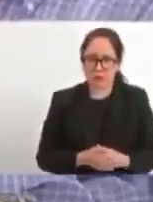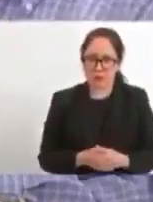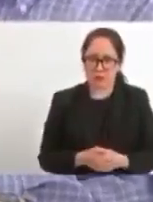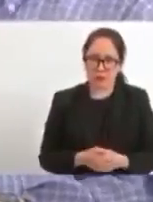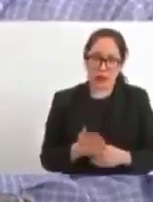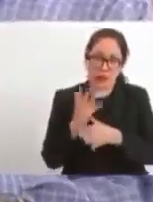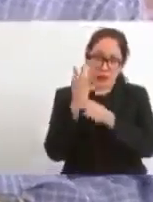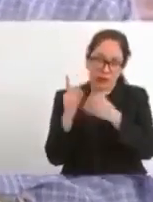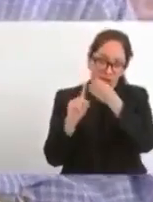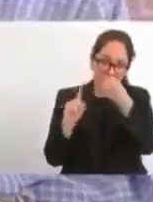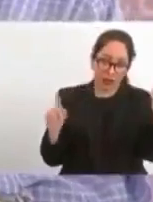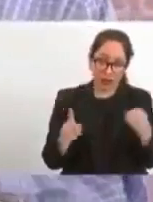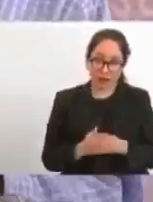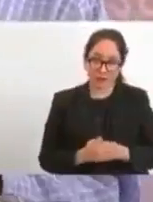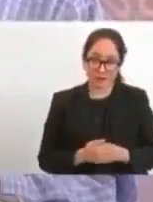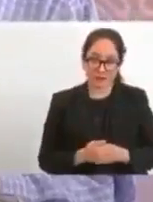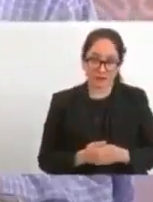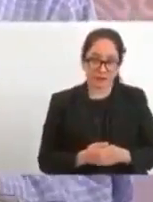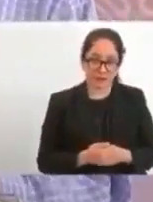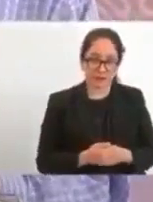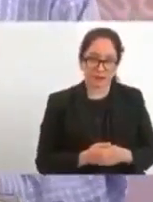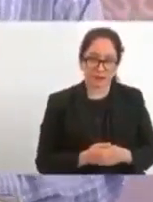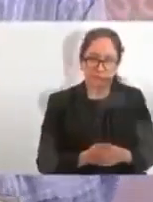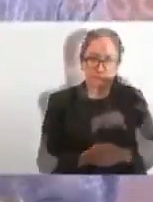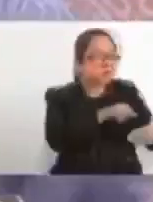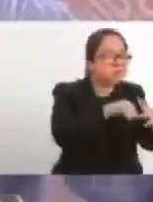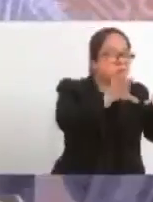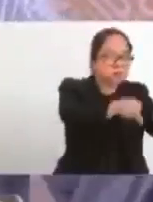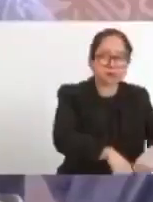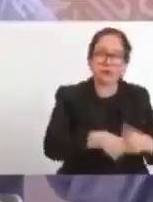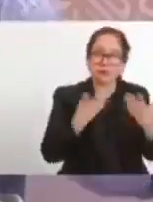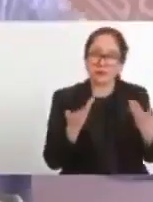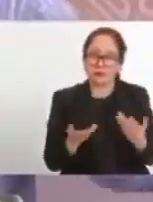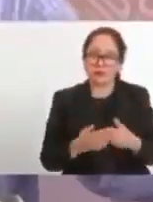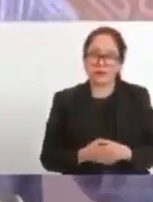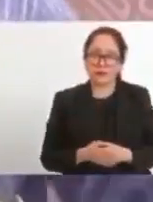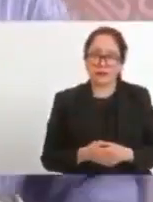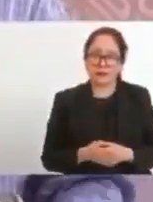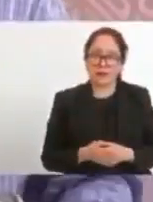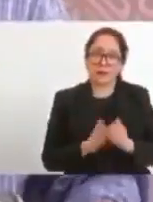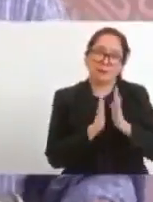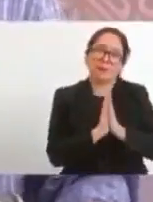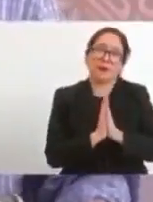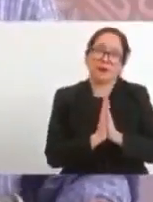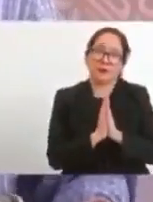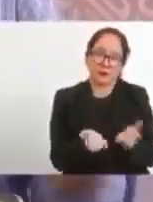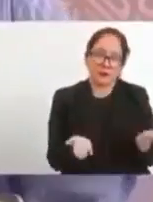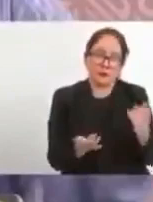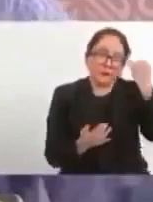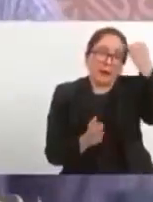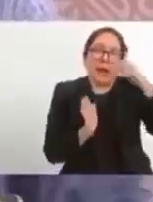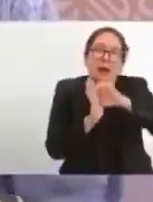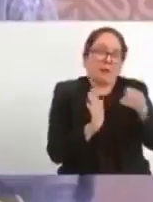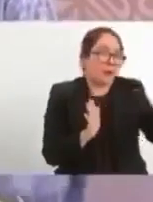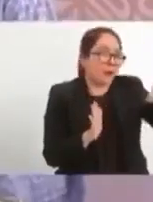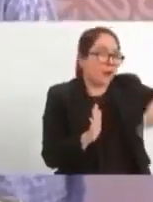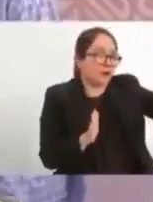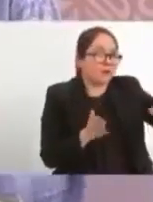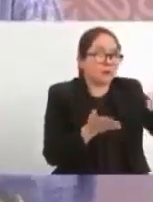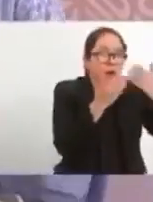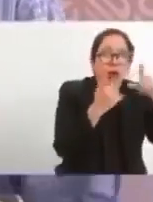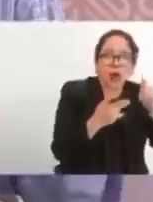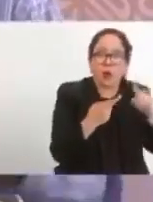pescado, mejor enséñales a pescar. ¿Y dónde van a pescar? Si